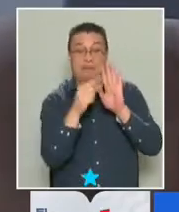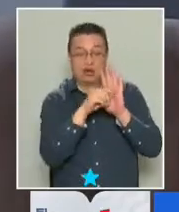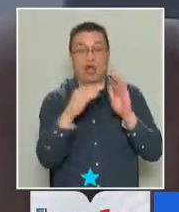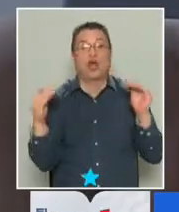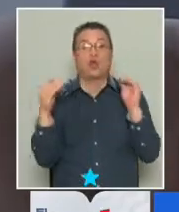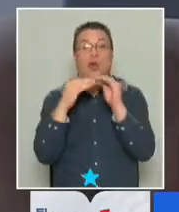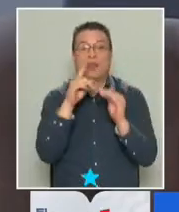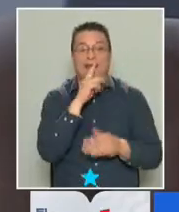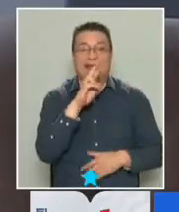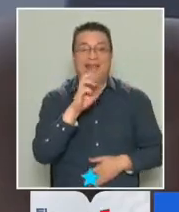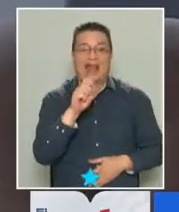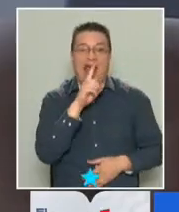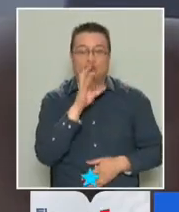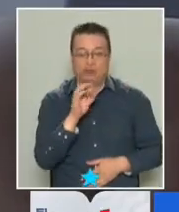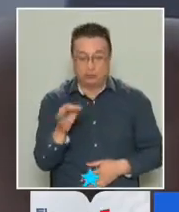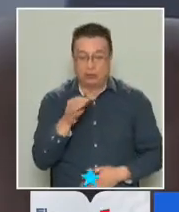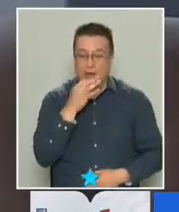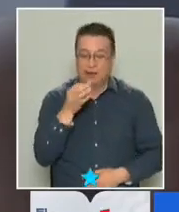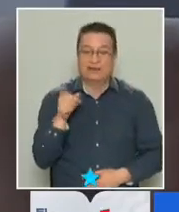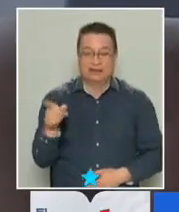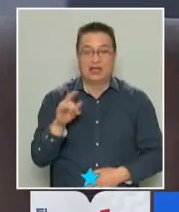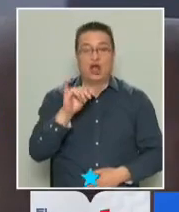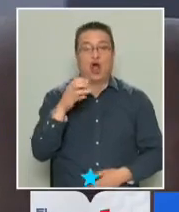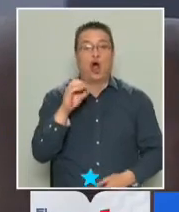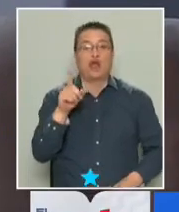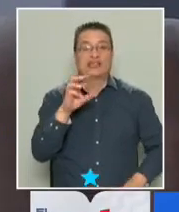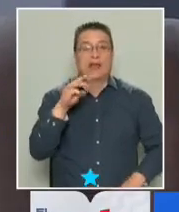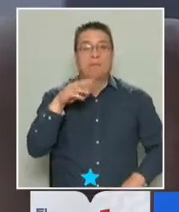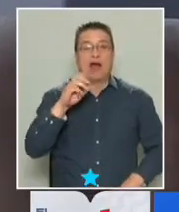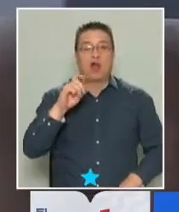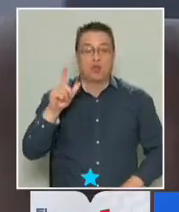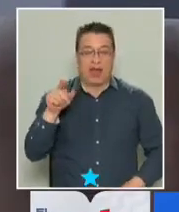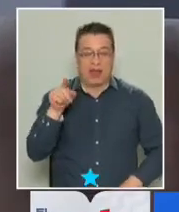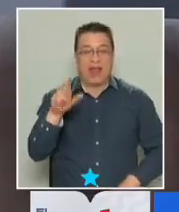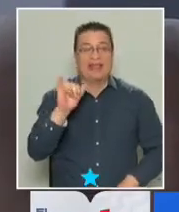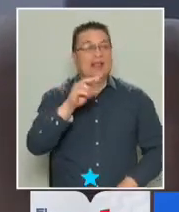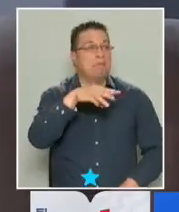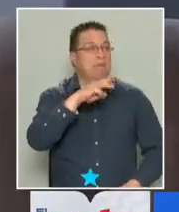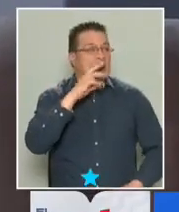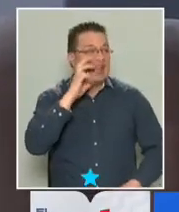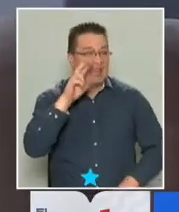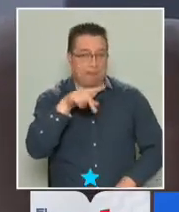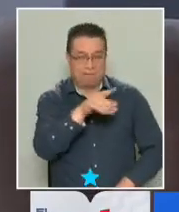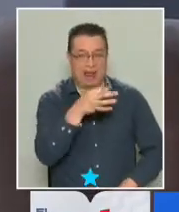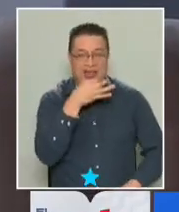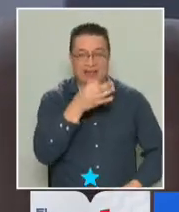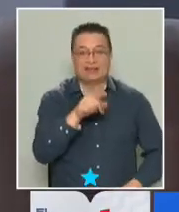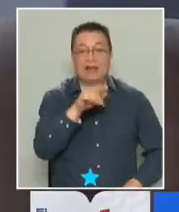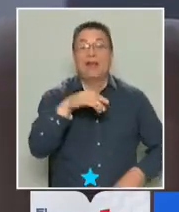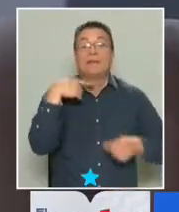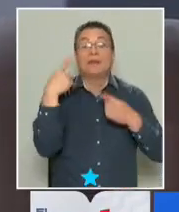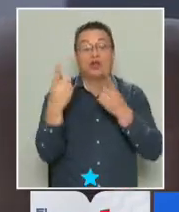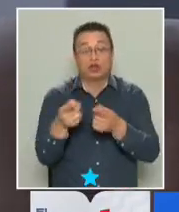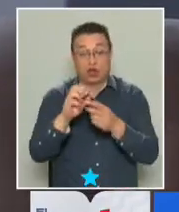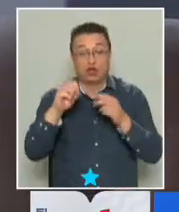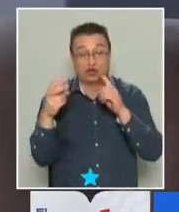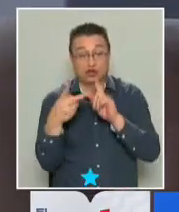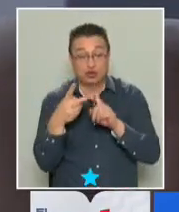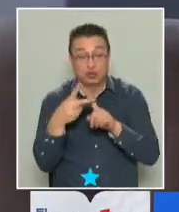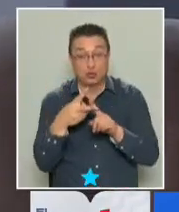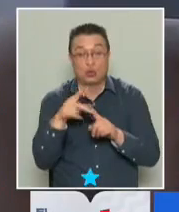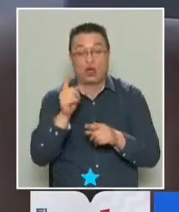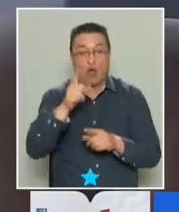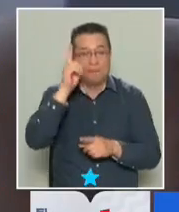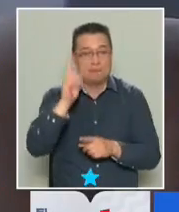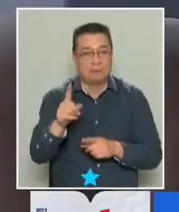esta igualdad de trato a la que se ha referido josé manuel y también miren pero ya en el inciso segundo cuando se le ordena